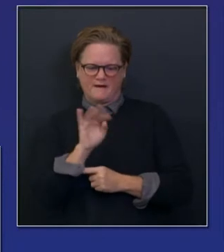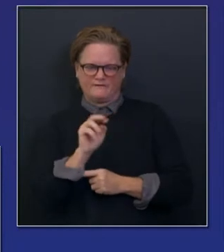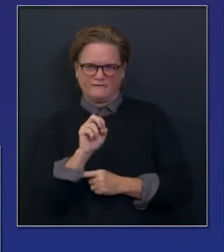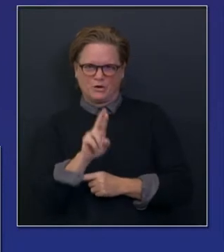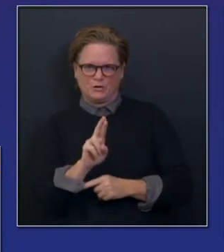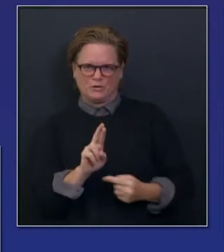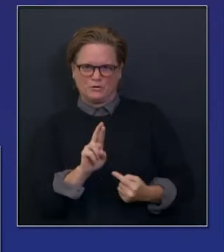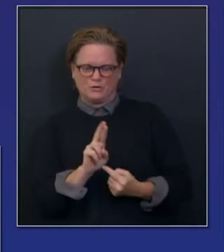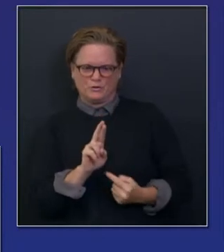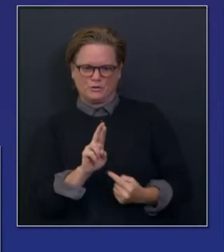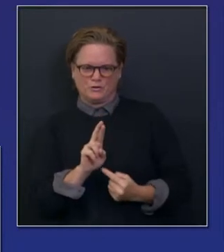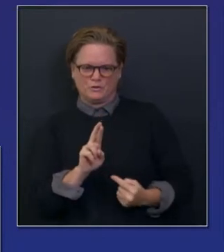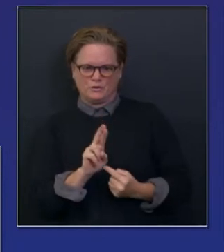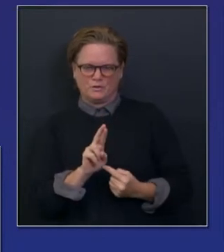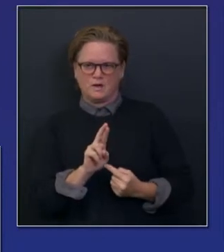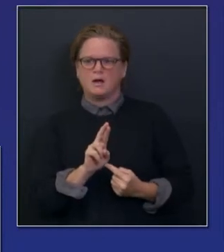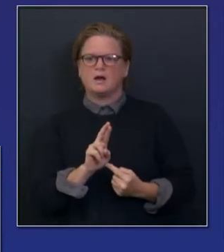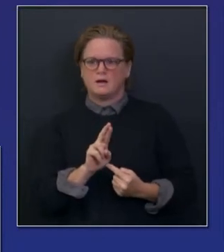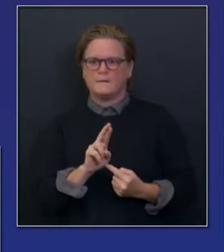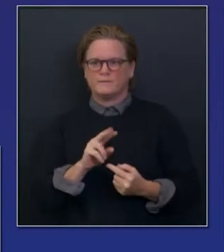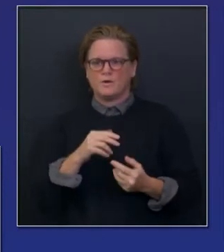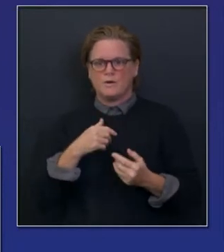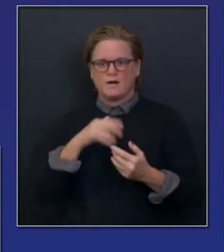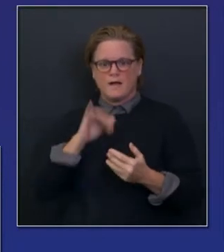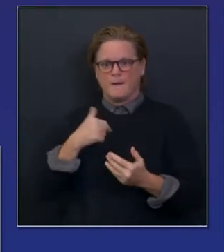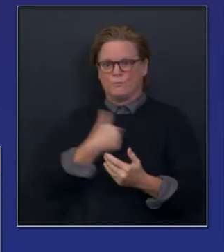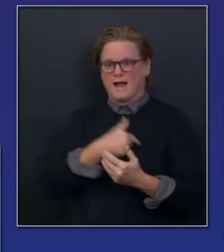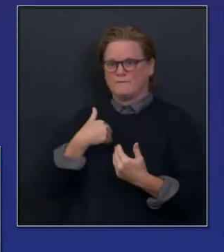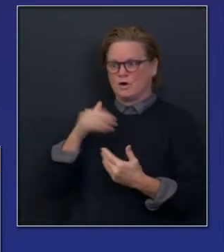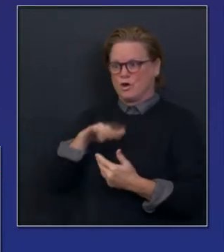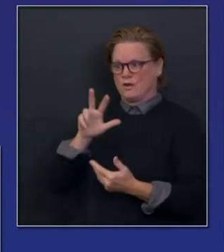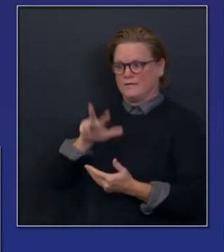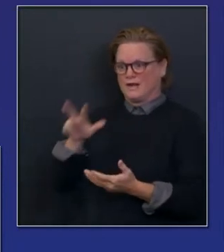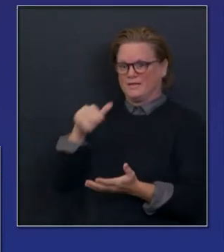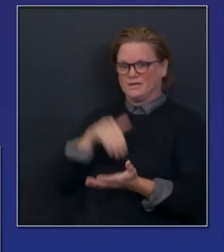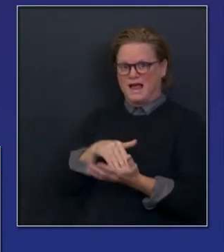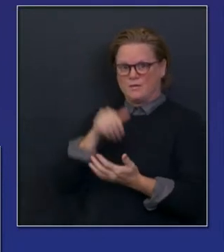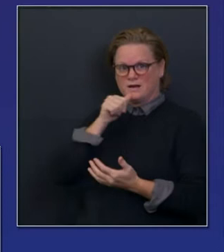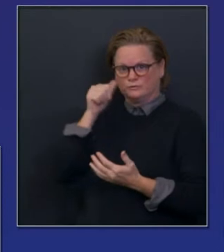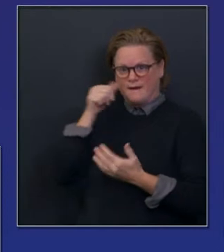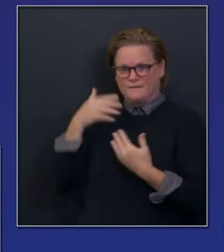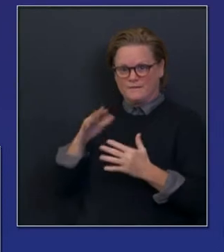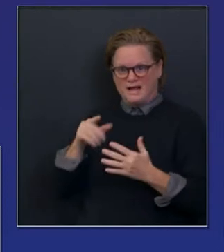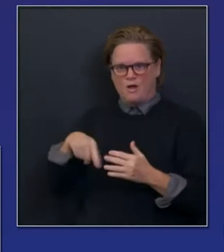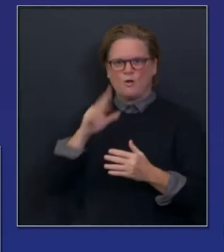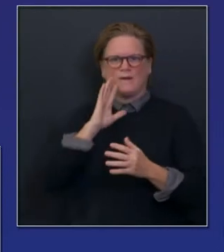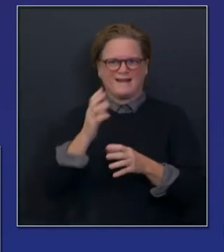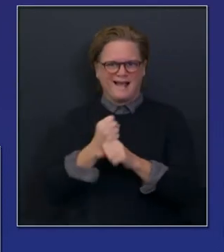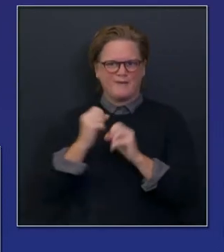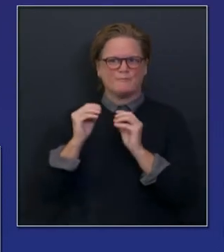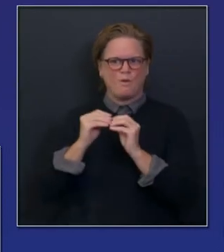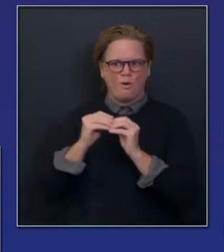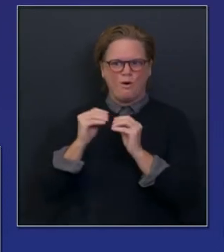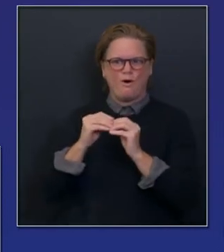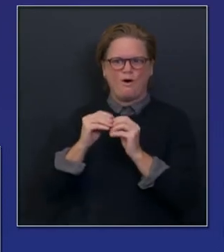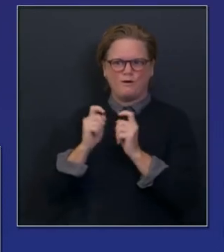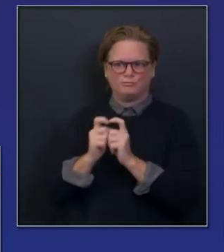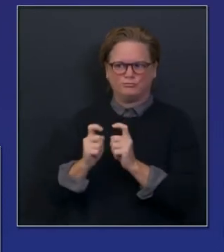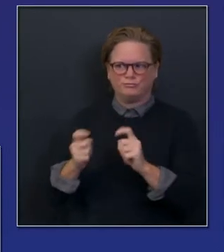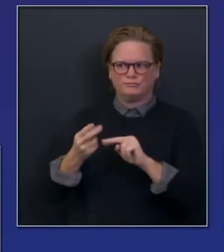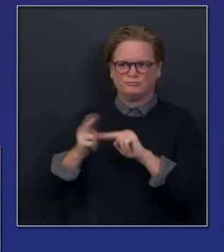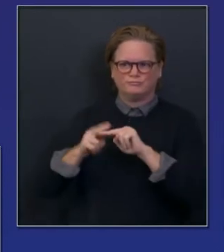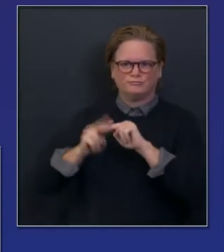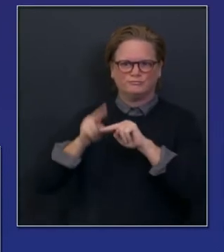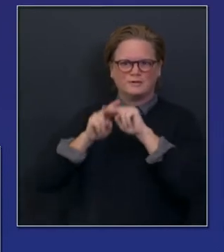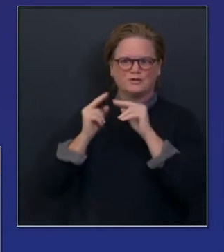estado de California. Ayer 33,000, decenas de miles más. En estos momentos, al